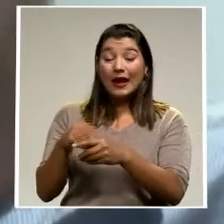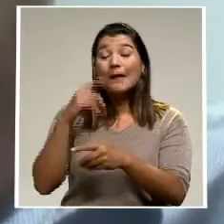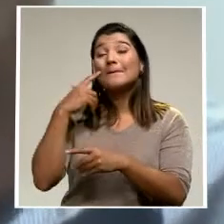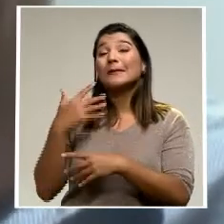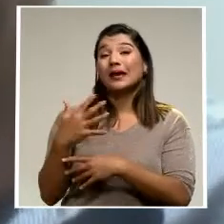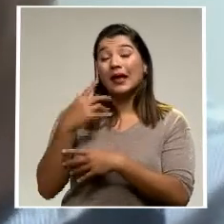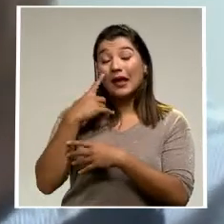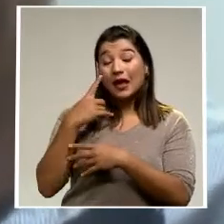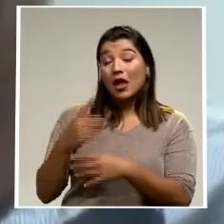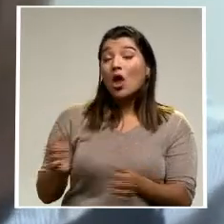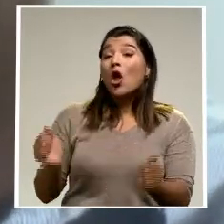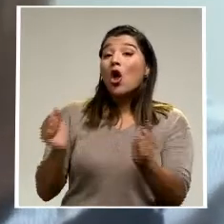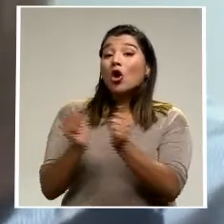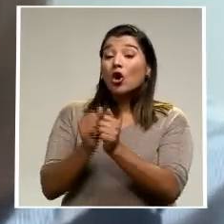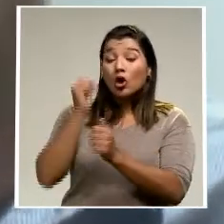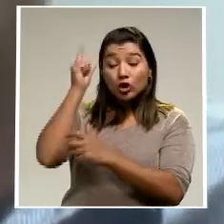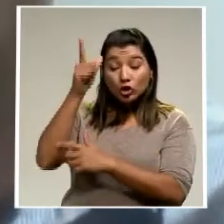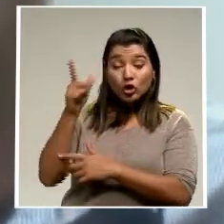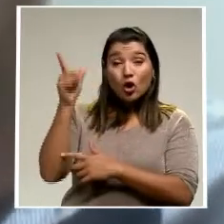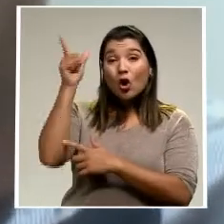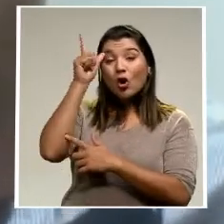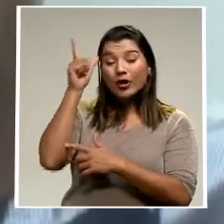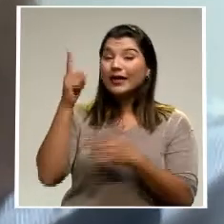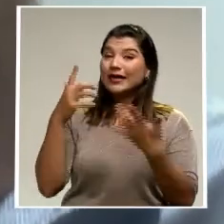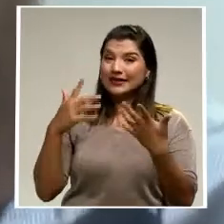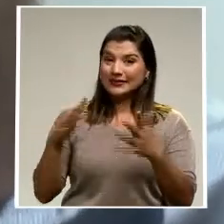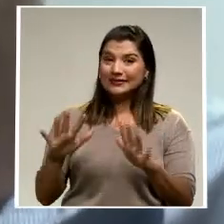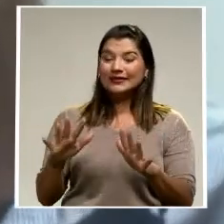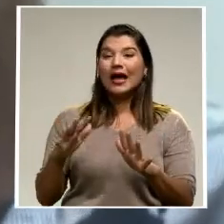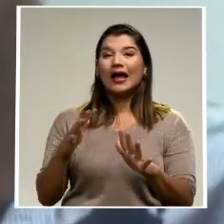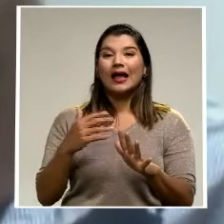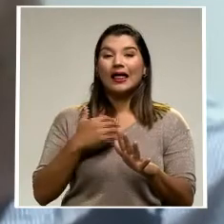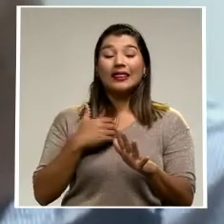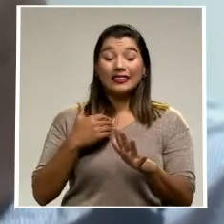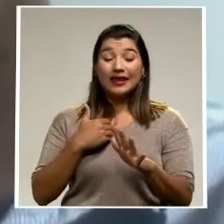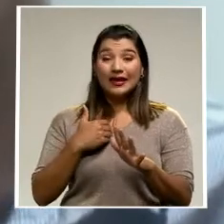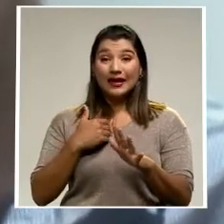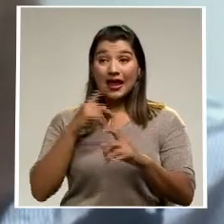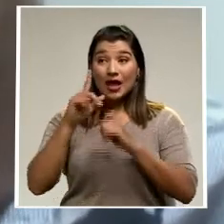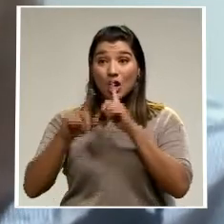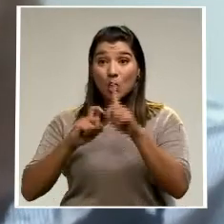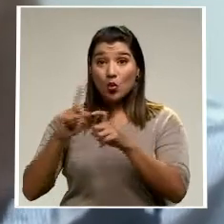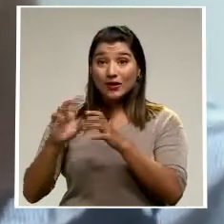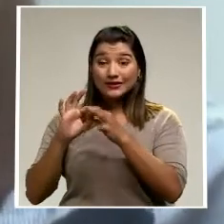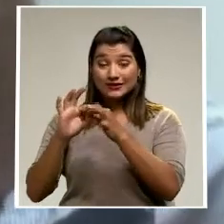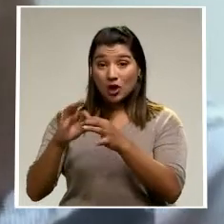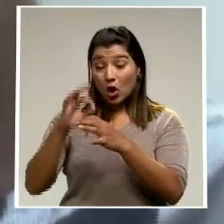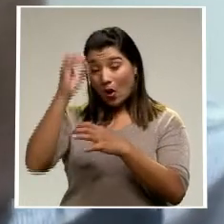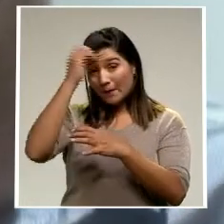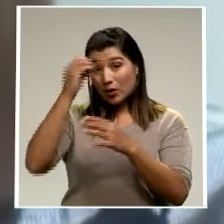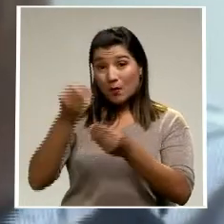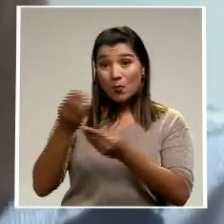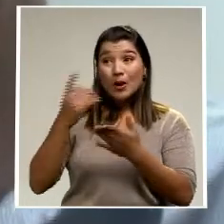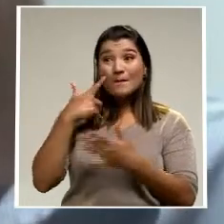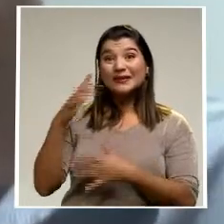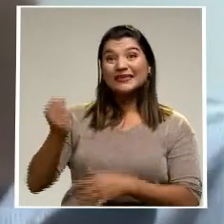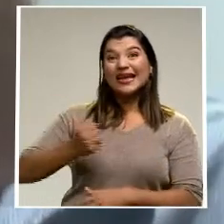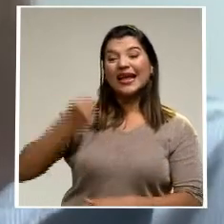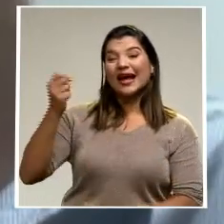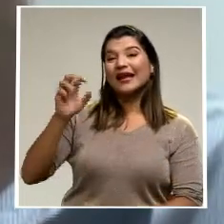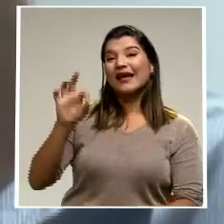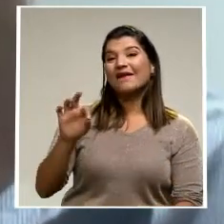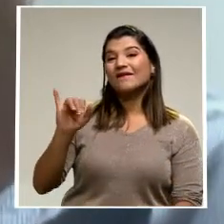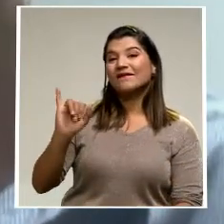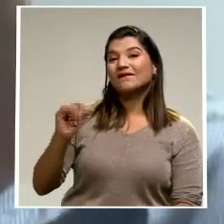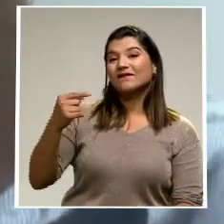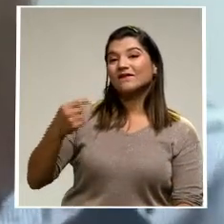la lógica en la que están planteados los números que hoy dicen los estudios de opinión pública, triunfase Figueres. Entonces,